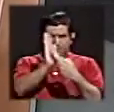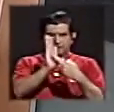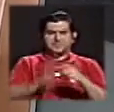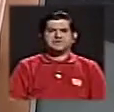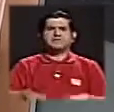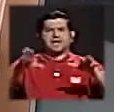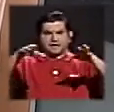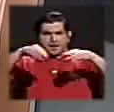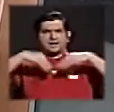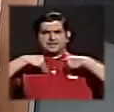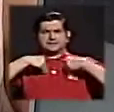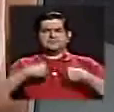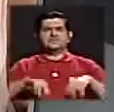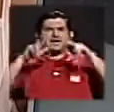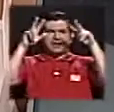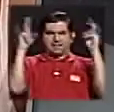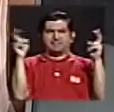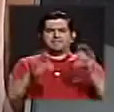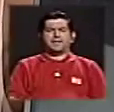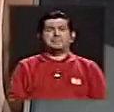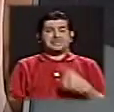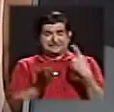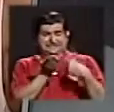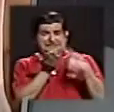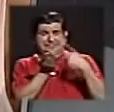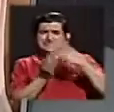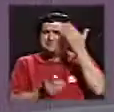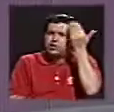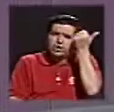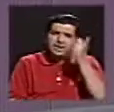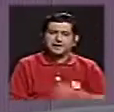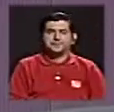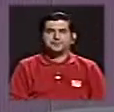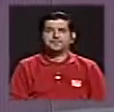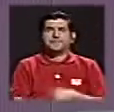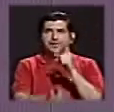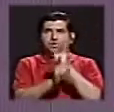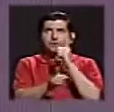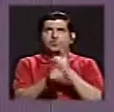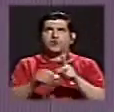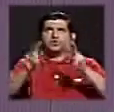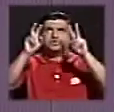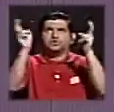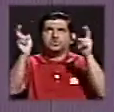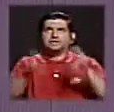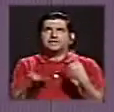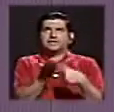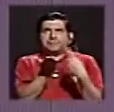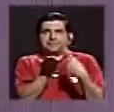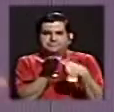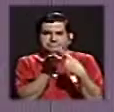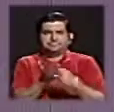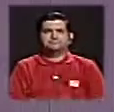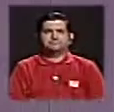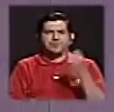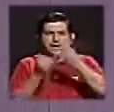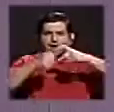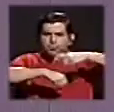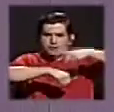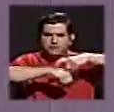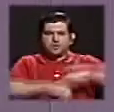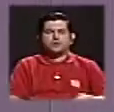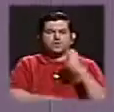ha asumido esta temática tan polémica? Bueno, efectivamente es un tema muy polémico y en el último periodo,